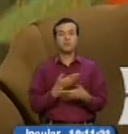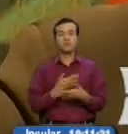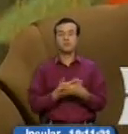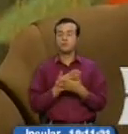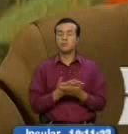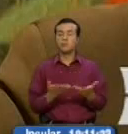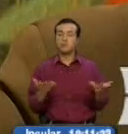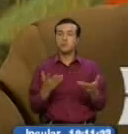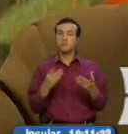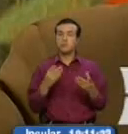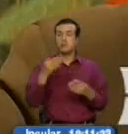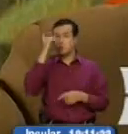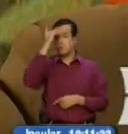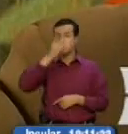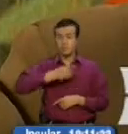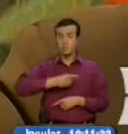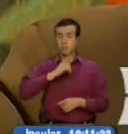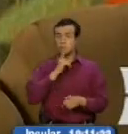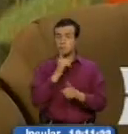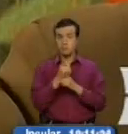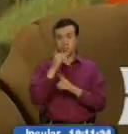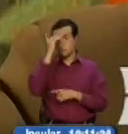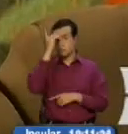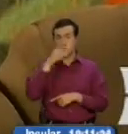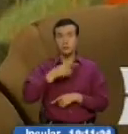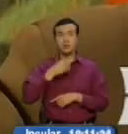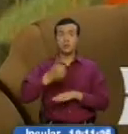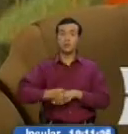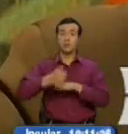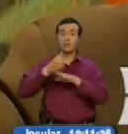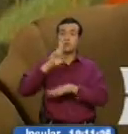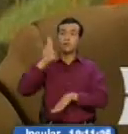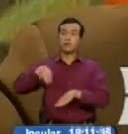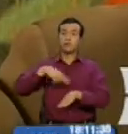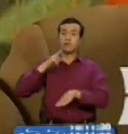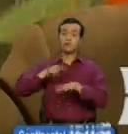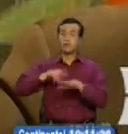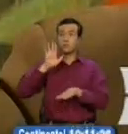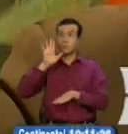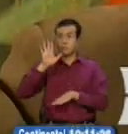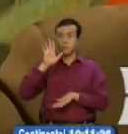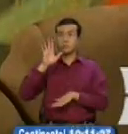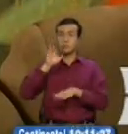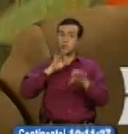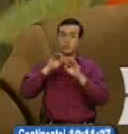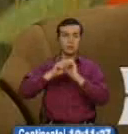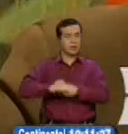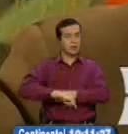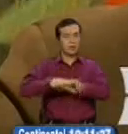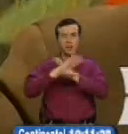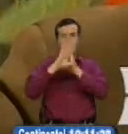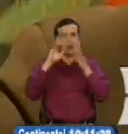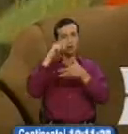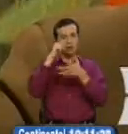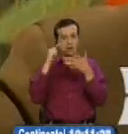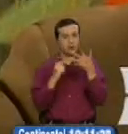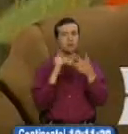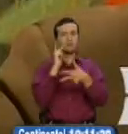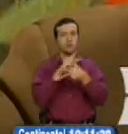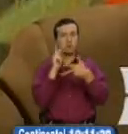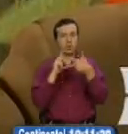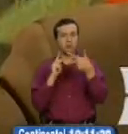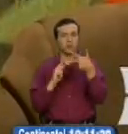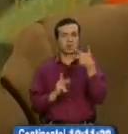varias sentencias y resoluciones de la Corte Nacional en donde se clarifican justamente estos tres